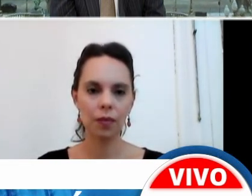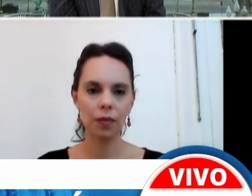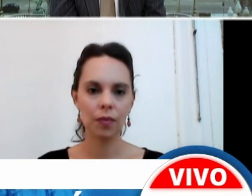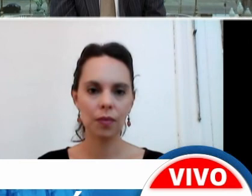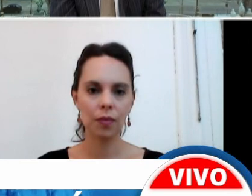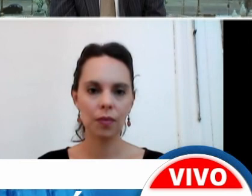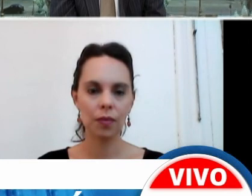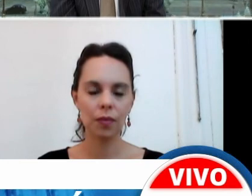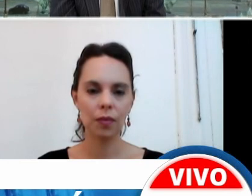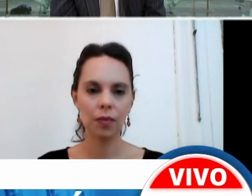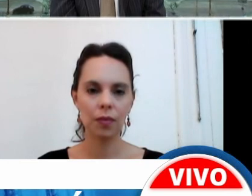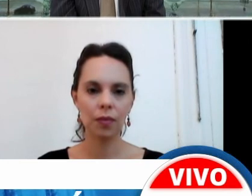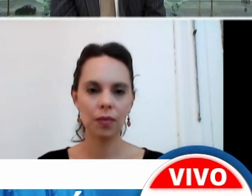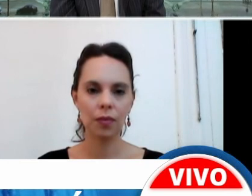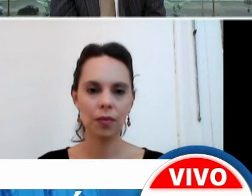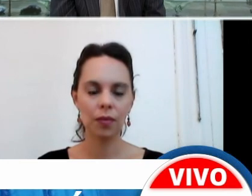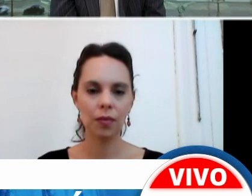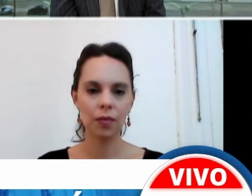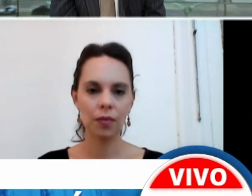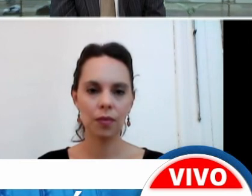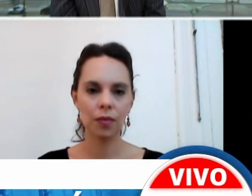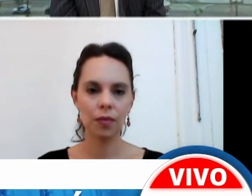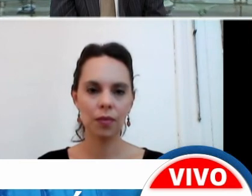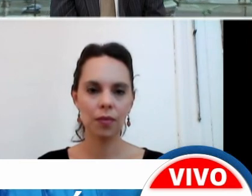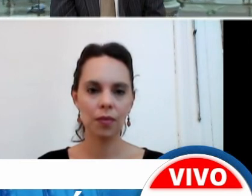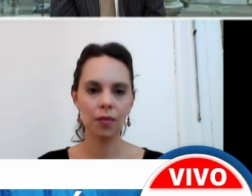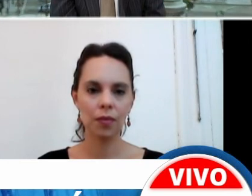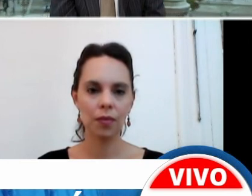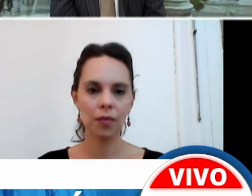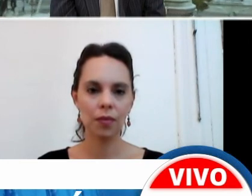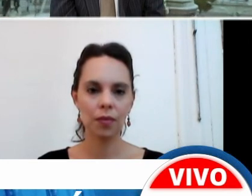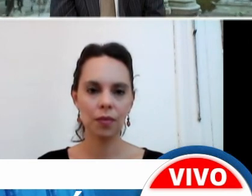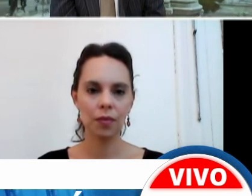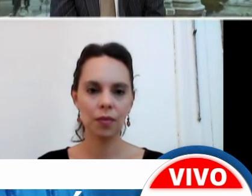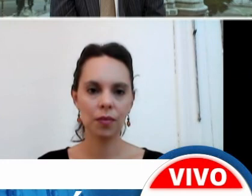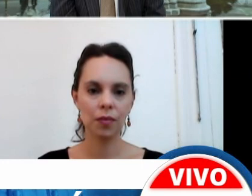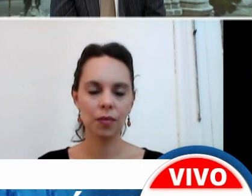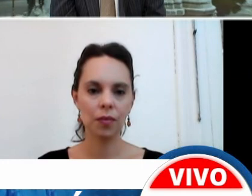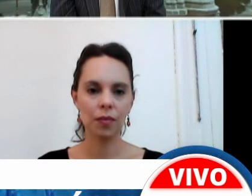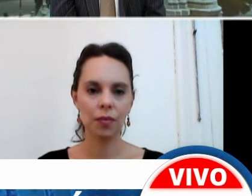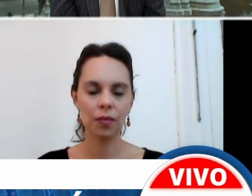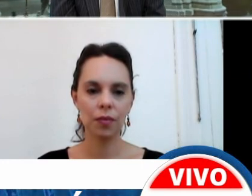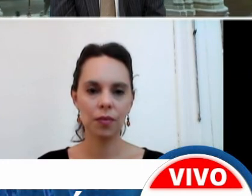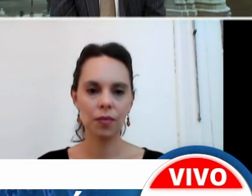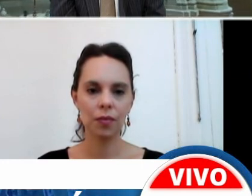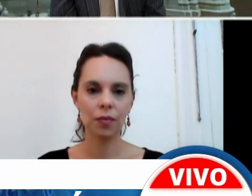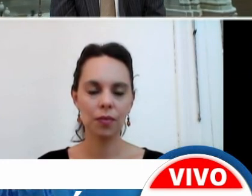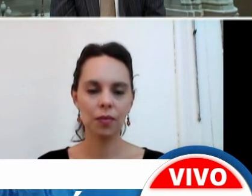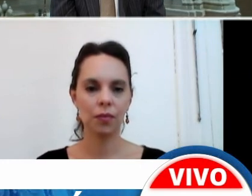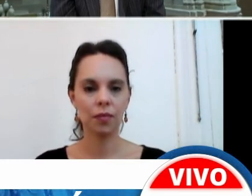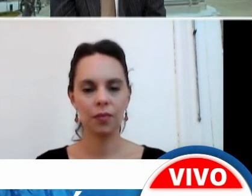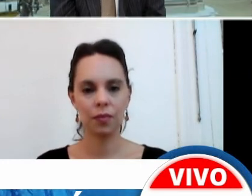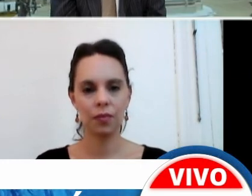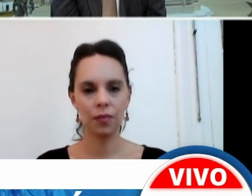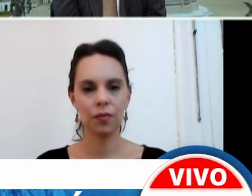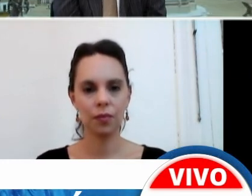y lo que es importante, lo que afecta directamente e impacta en la vida de la gente es que se va a reactivar y se está reactivando la economía y la obra pública,